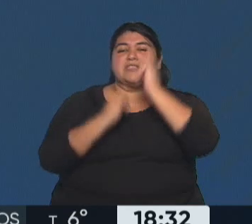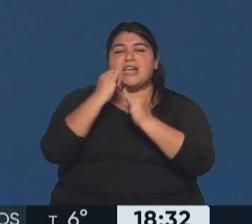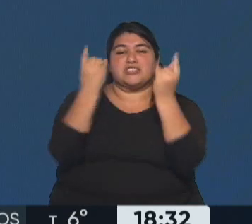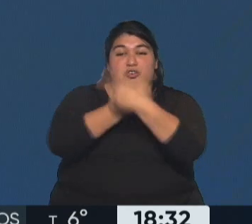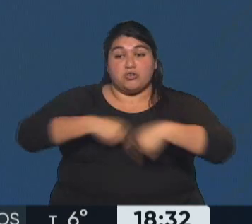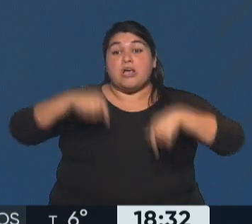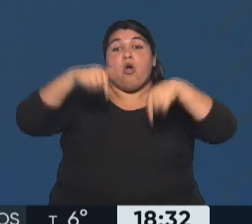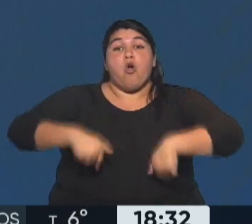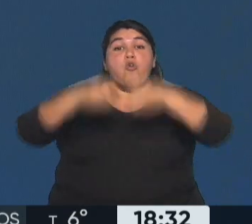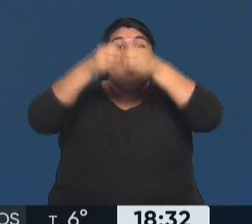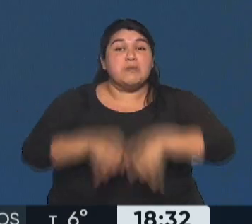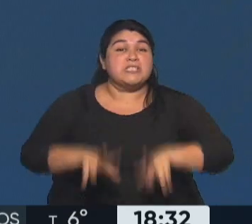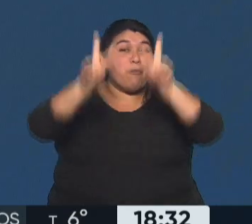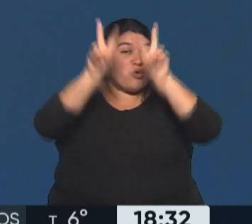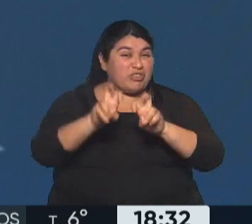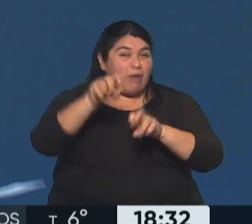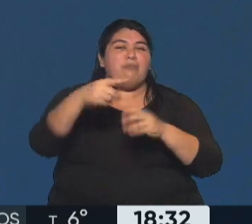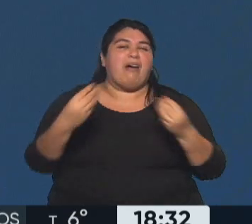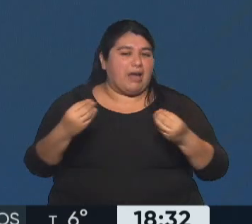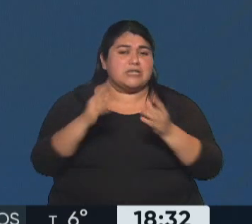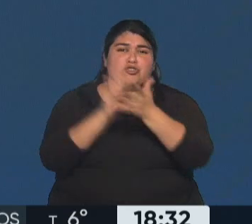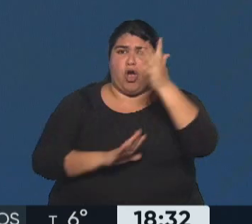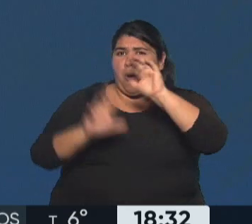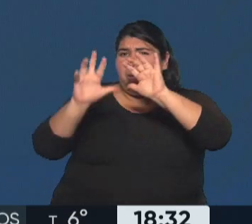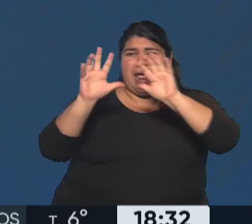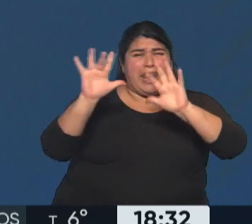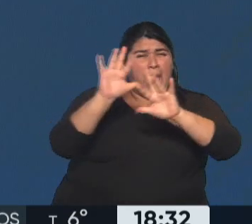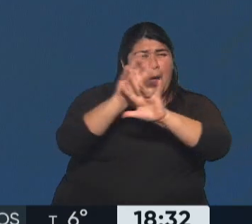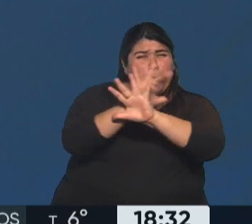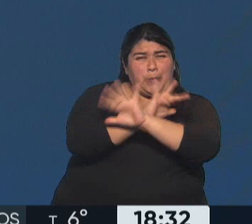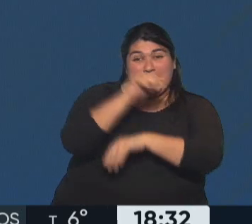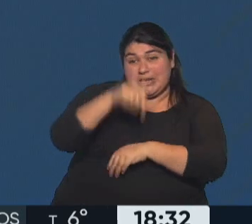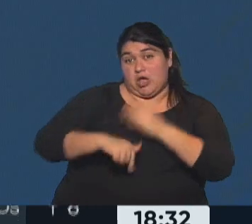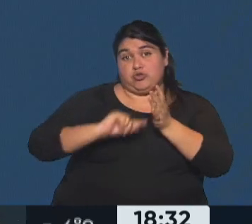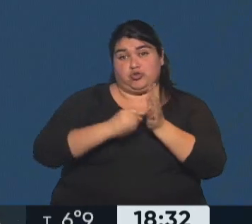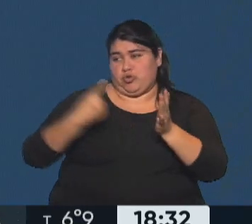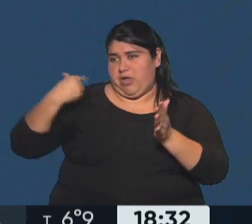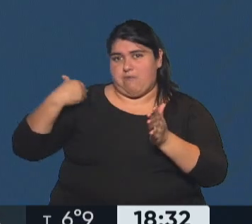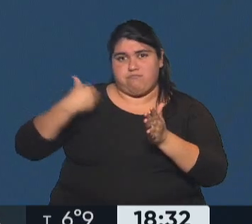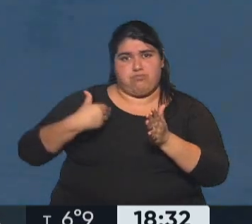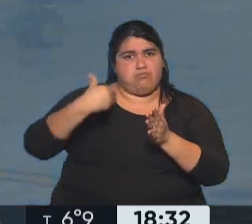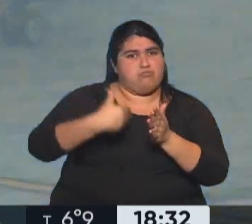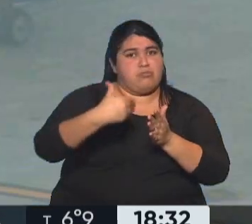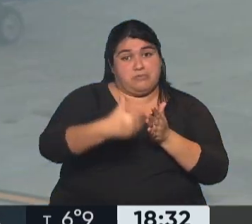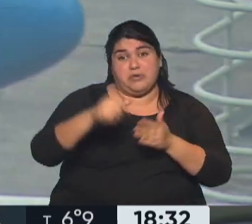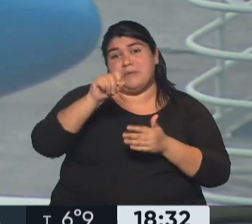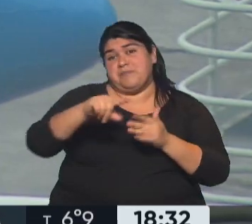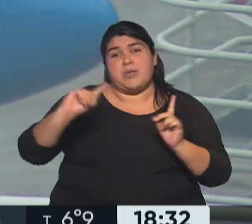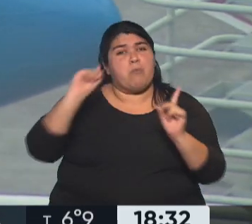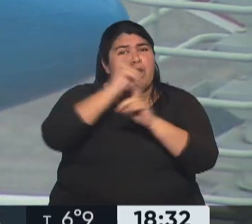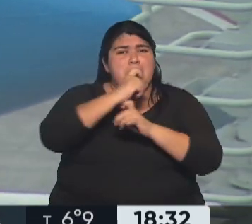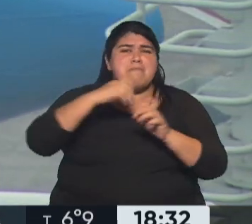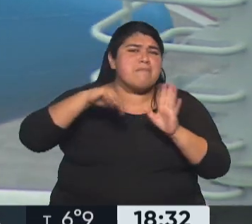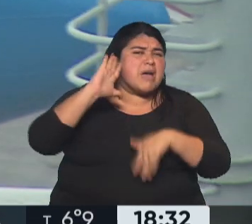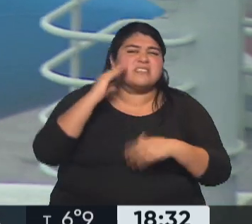comenzamos con otro de los temas que tienen que ver con la neblina que desde hace días que está teniendo la ciudad de buenos aires y que incluso afecta a los vuelos